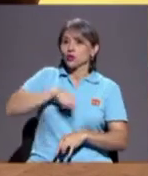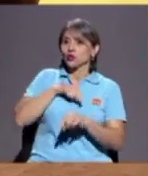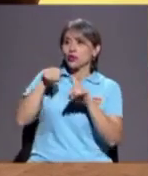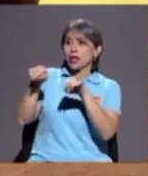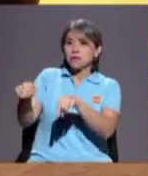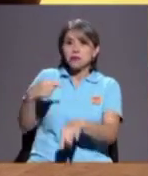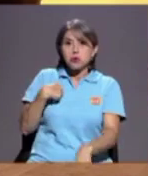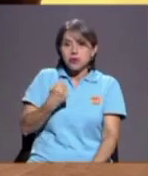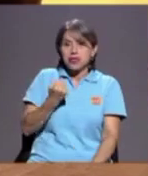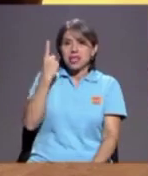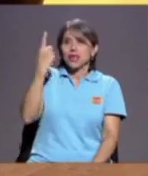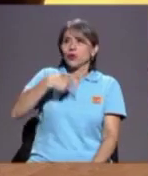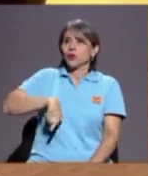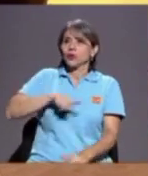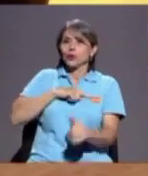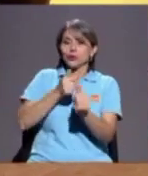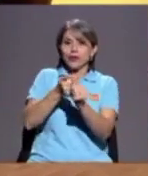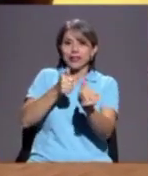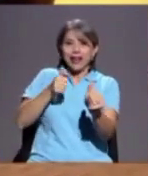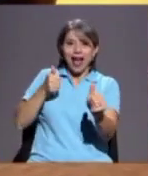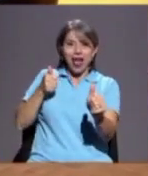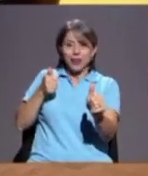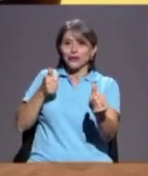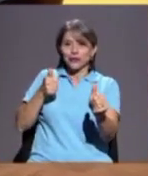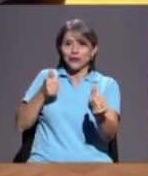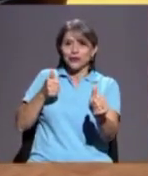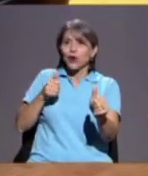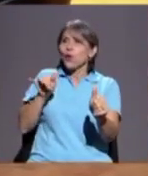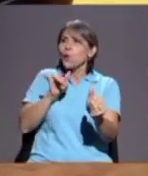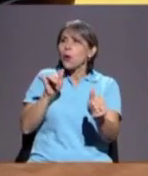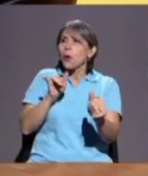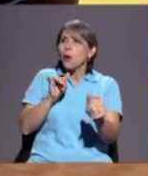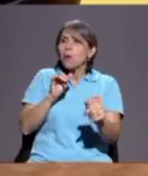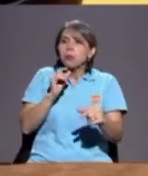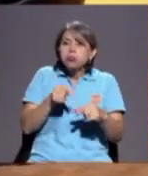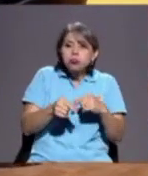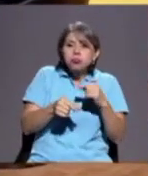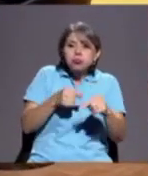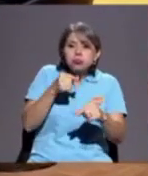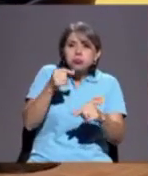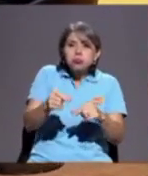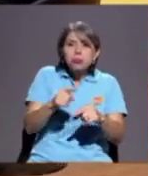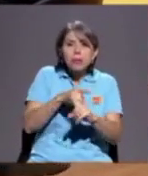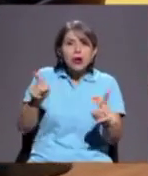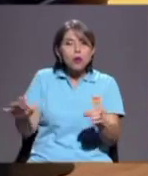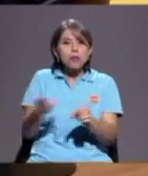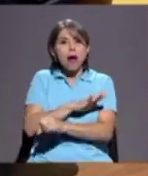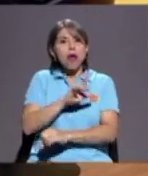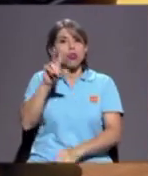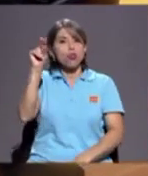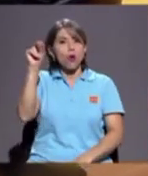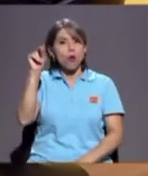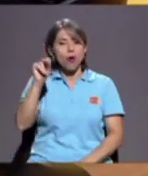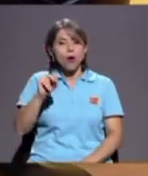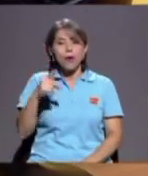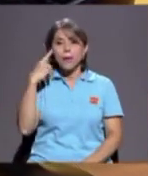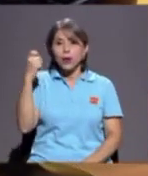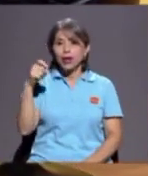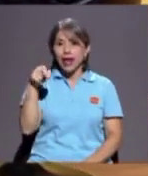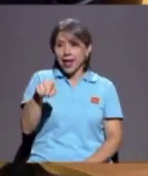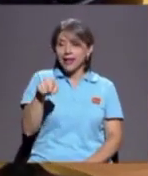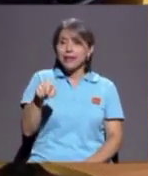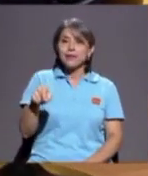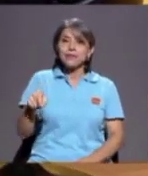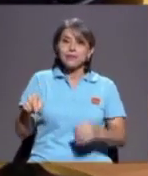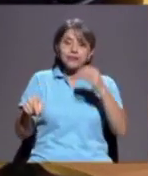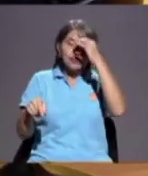nos quedamos como rezagados en eso, era por pedacitos, por una cosa, pero no se completa, ¿verdad? Porque ahí, por ejemplo, y